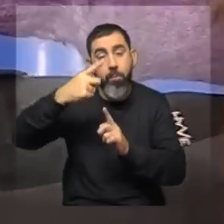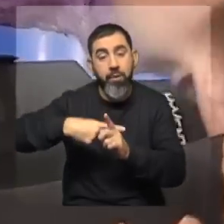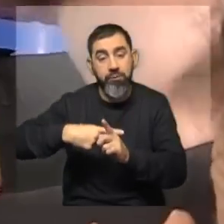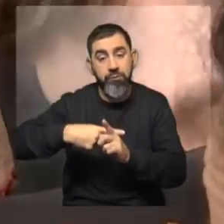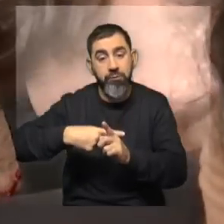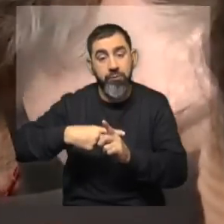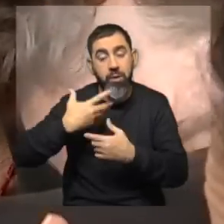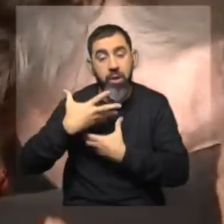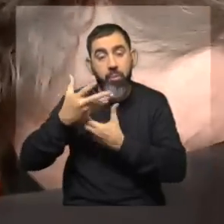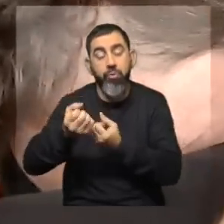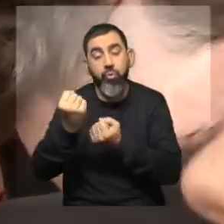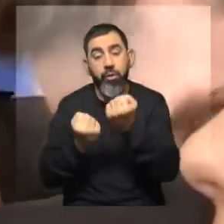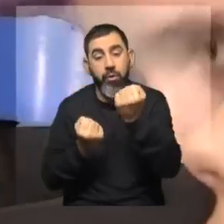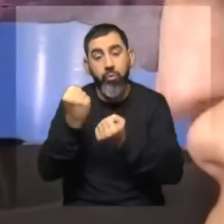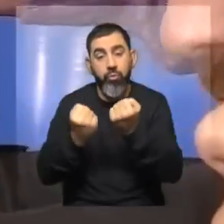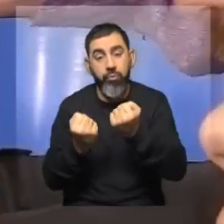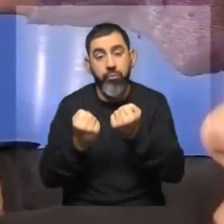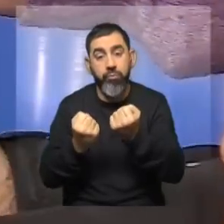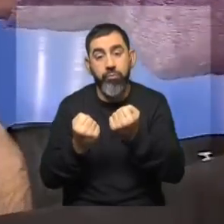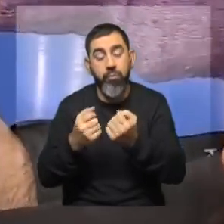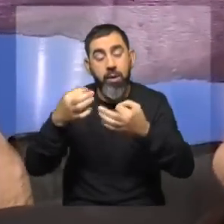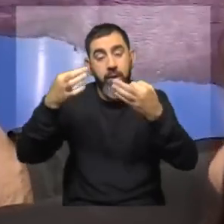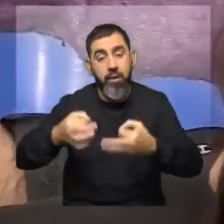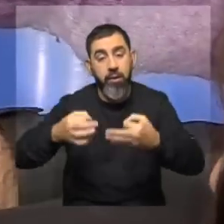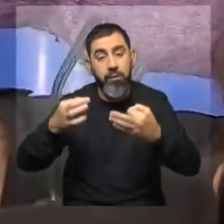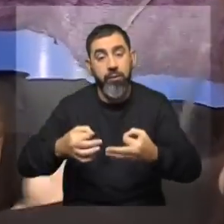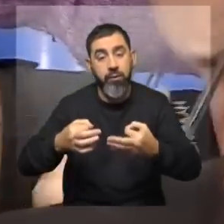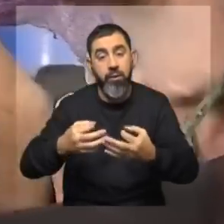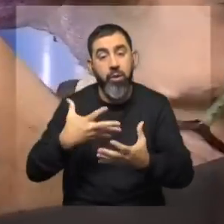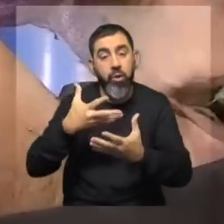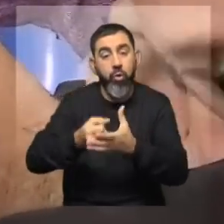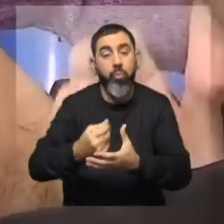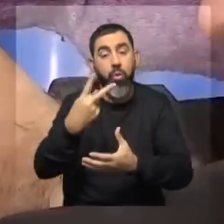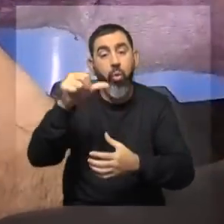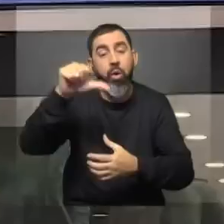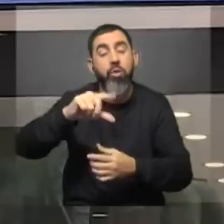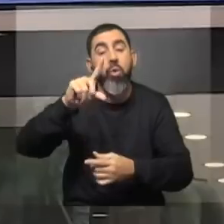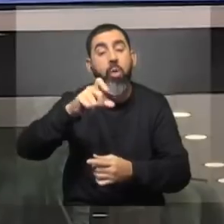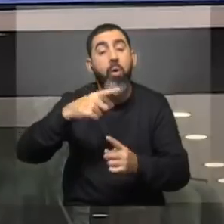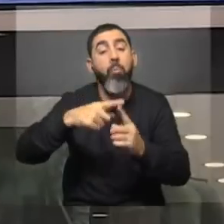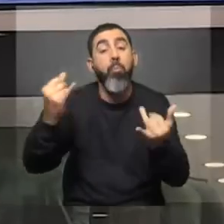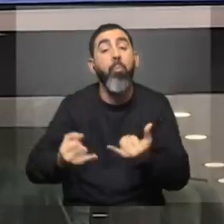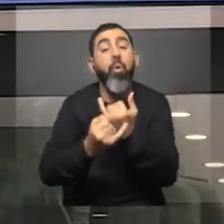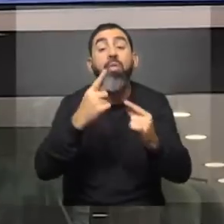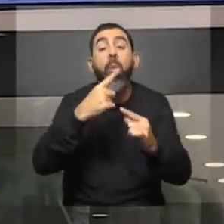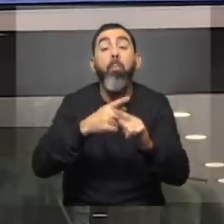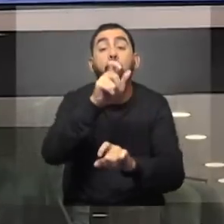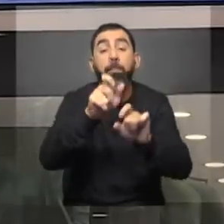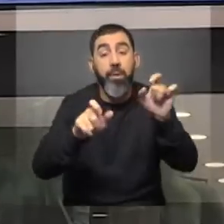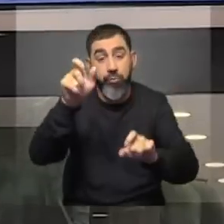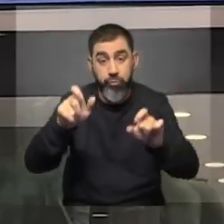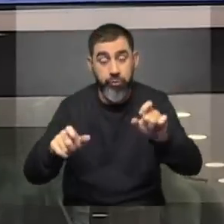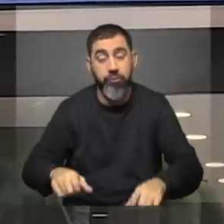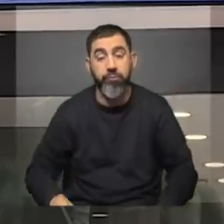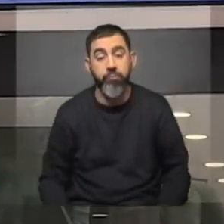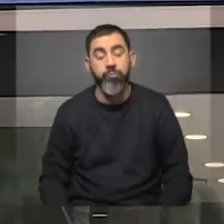el apoyo económico para garantizar ese equivalente a la compra o dos litros de agua por día por persona